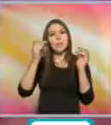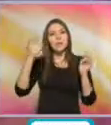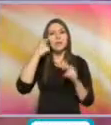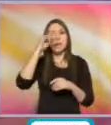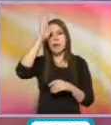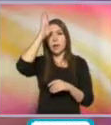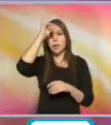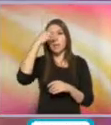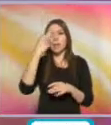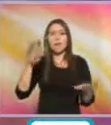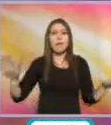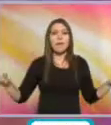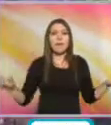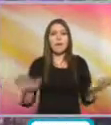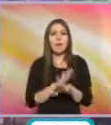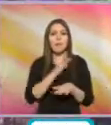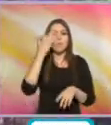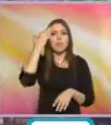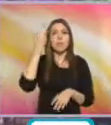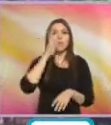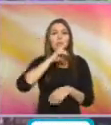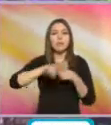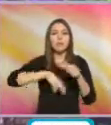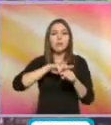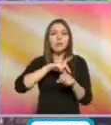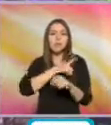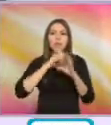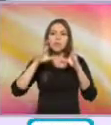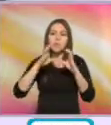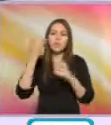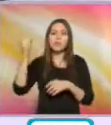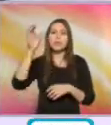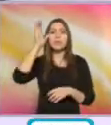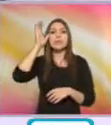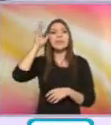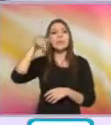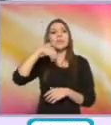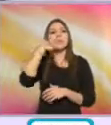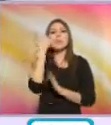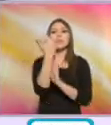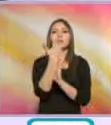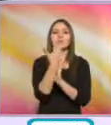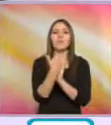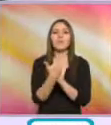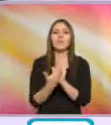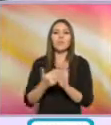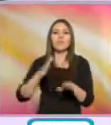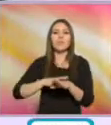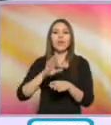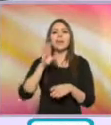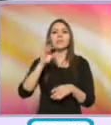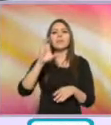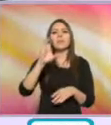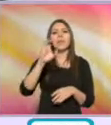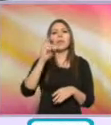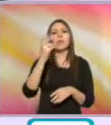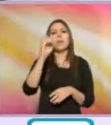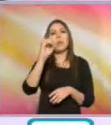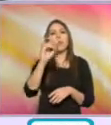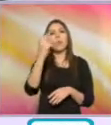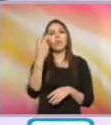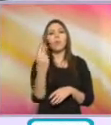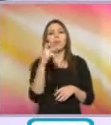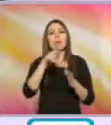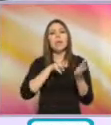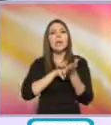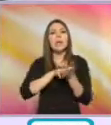muy importante señalar que China se está adelantando a las metas que se había propuesto para reducir las emisiones de CO2 y otros gases